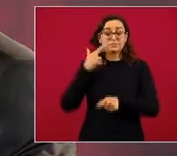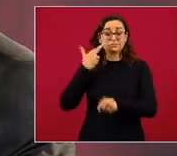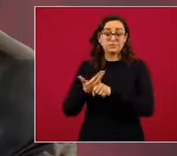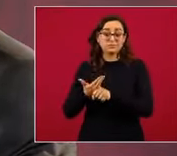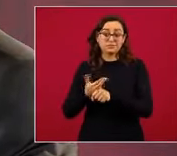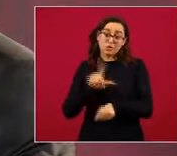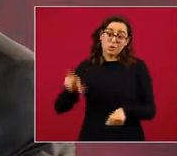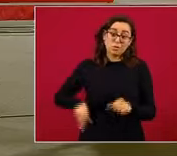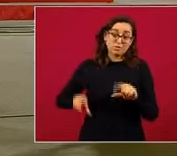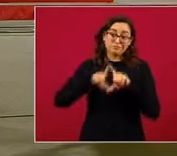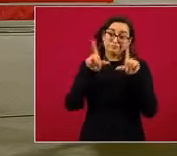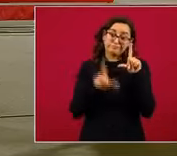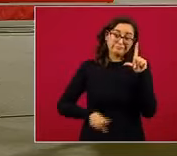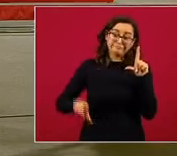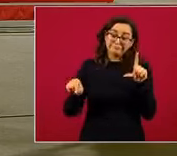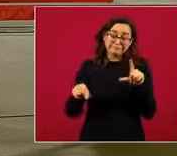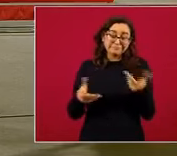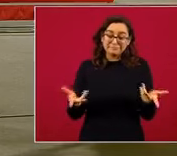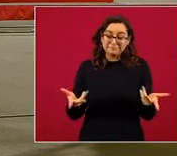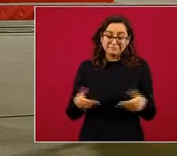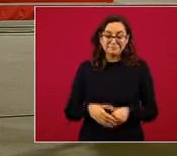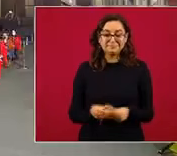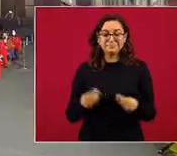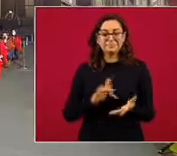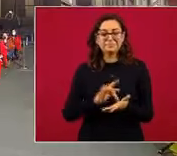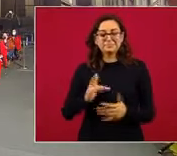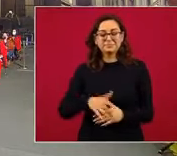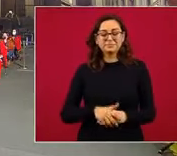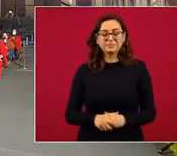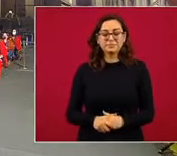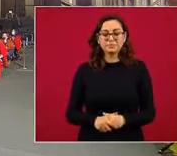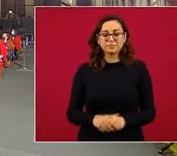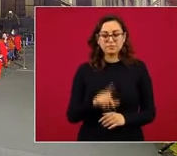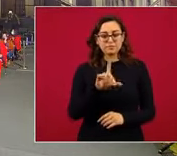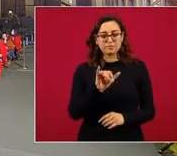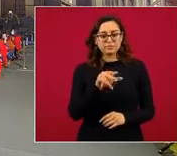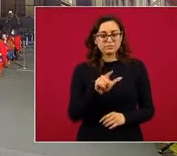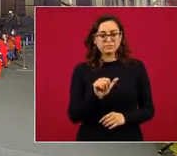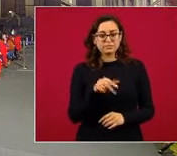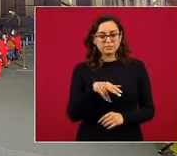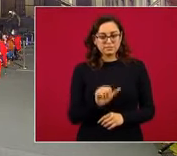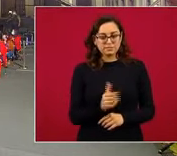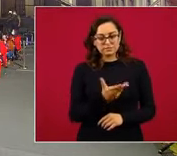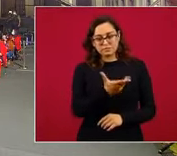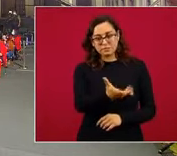México, no hay duda. Muchas gracias. Liliana Noble, Pulso Saludable.